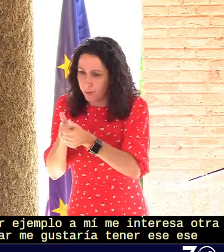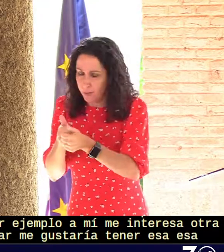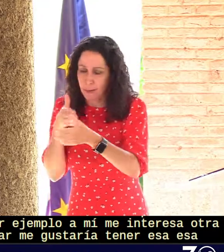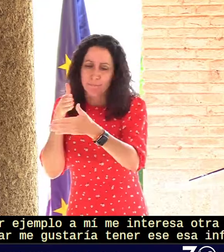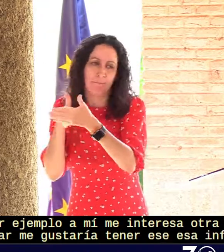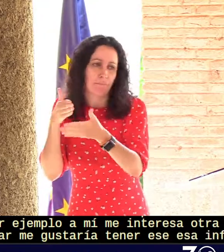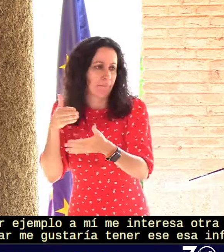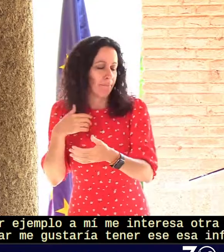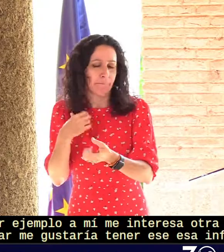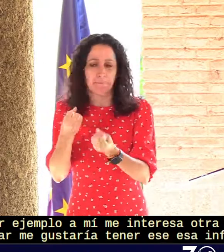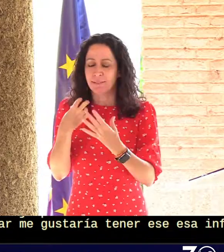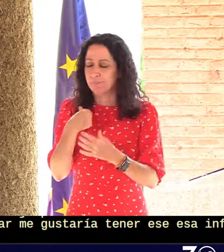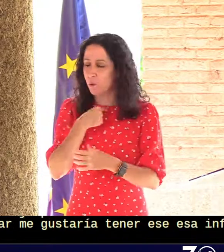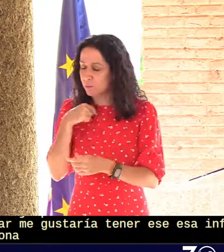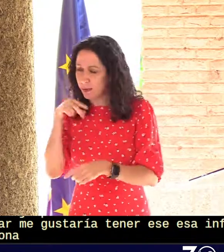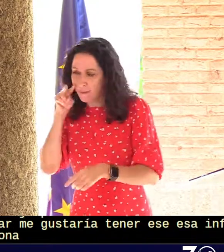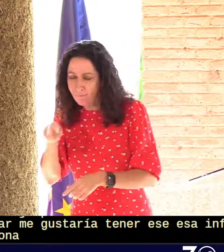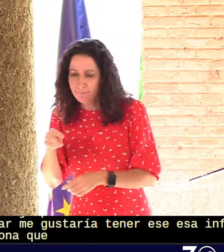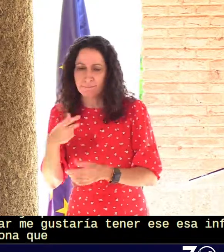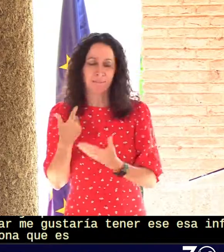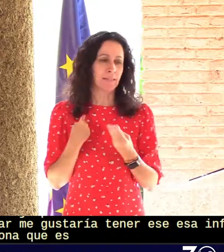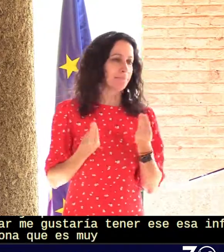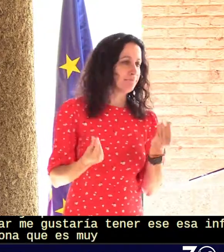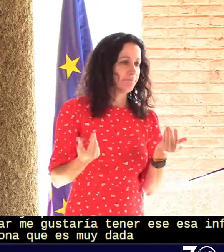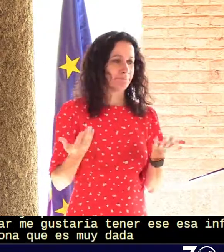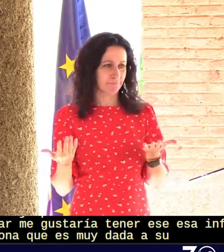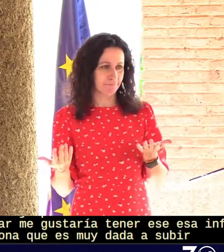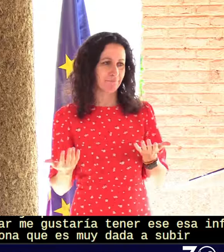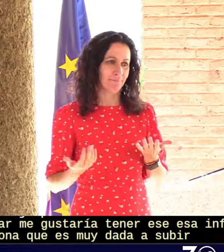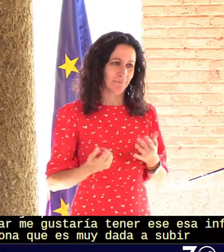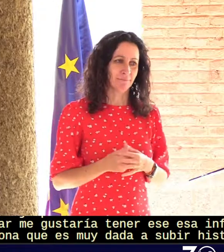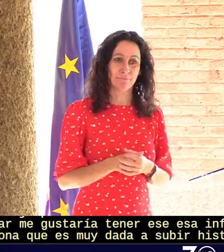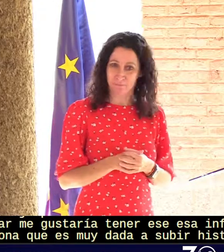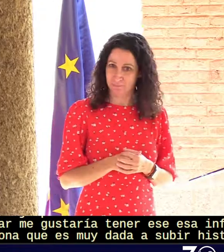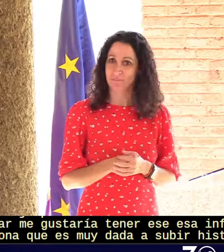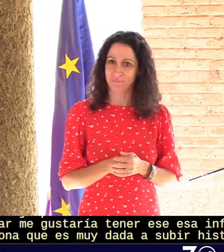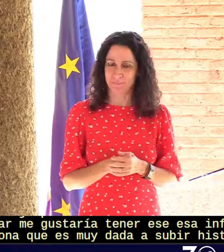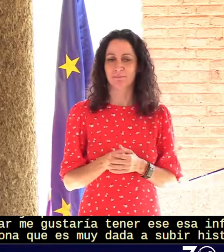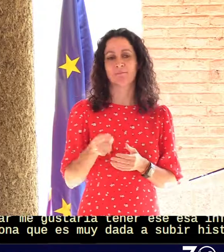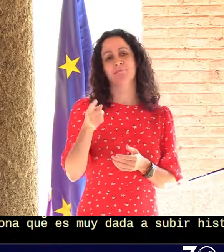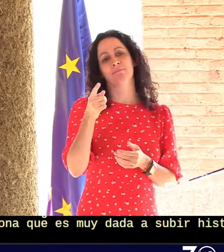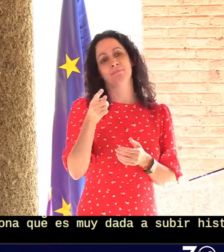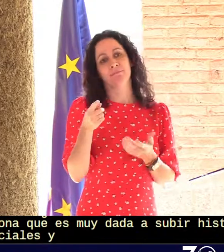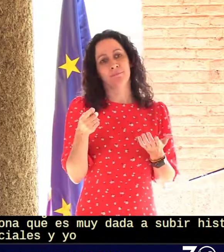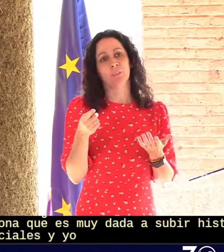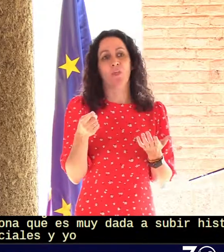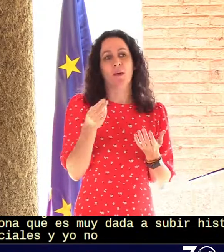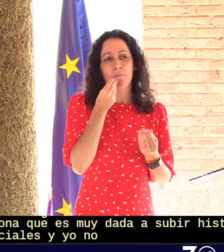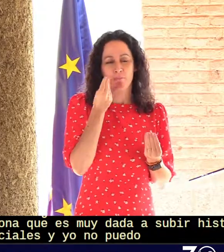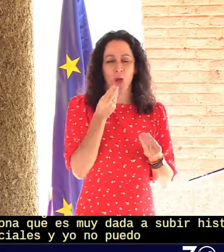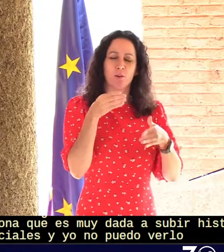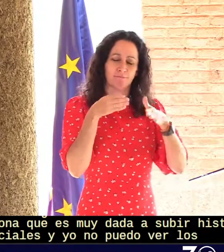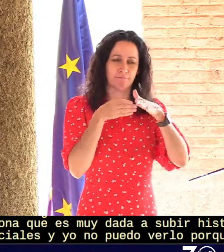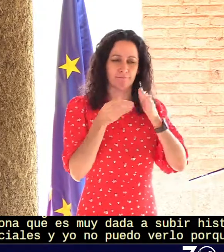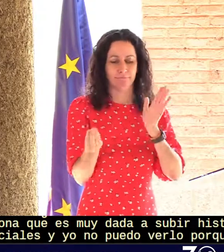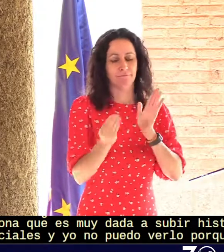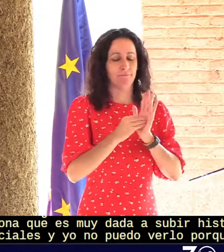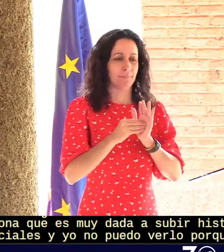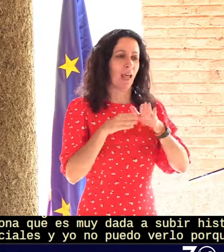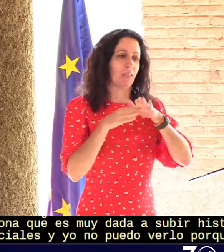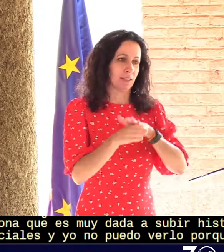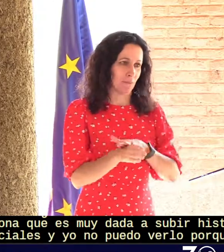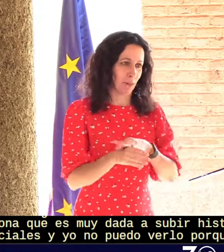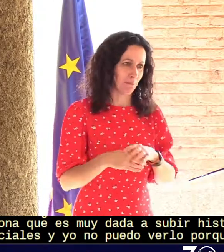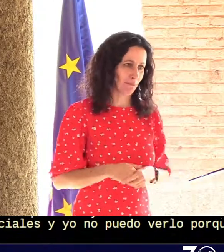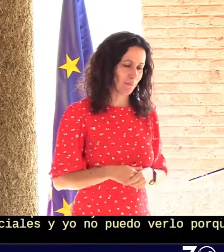información si yo sigo a una persona que es muy dada a subir historias o reels a las redes sociales y yo no puedo verlos porque no está sustitulado